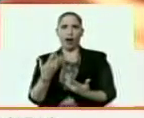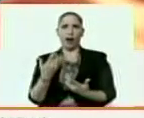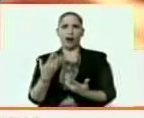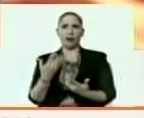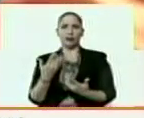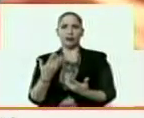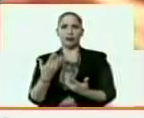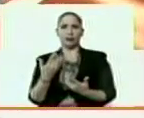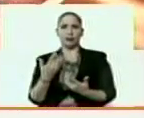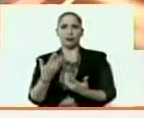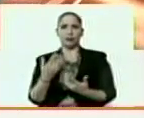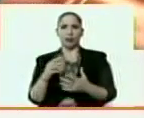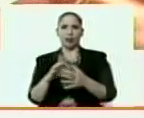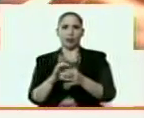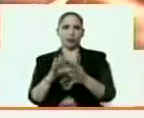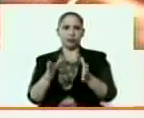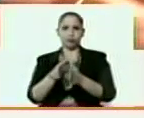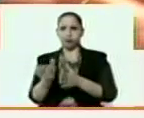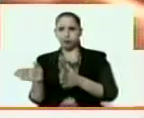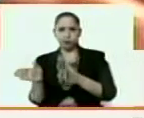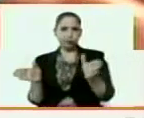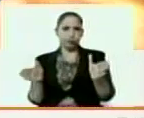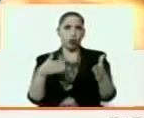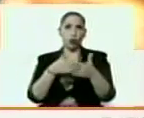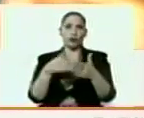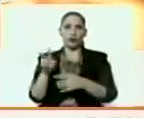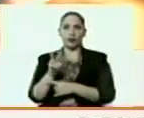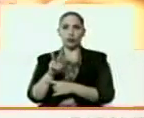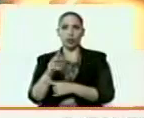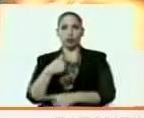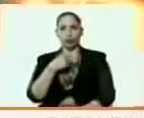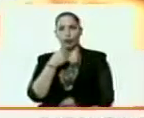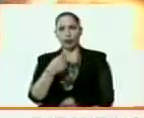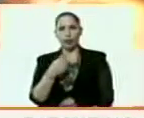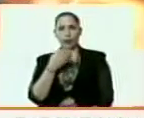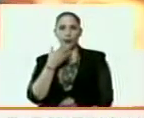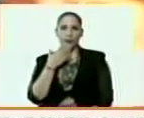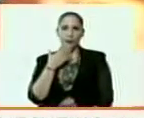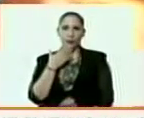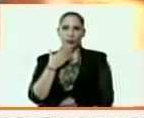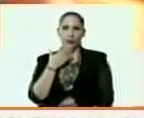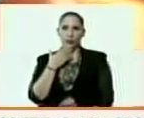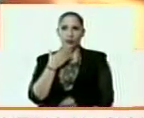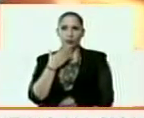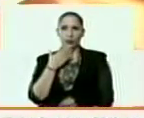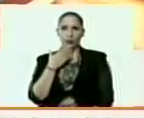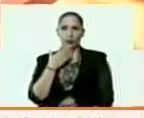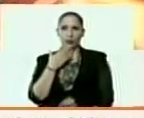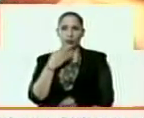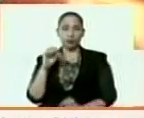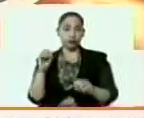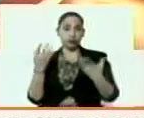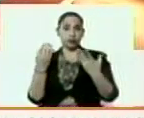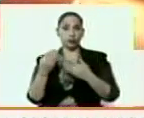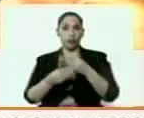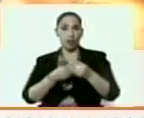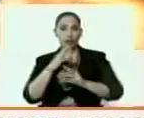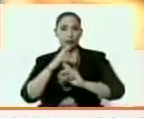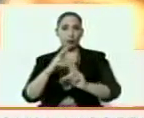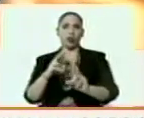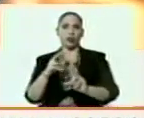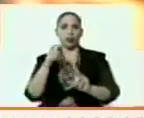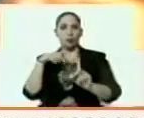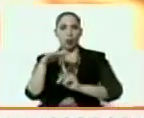y la política no va ajena a la agresión que hay contra Venezuela. Yo te diría más bien que ha sido milagroso lo que es la respuesta del